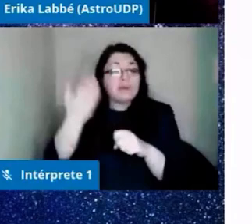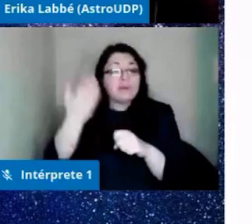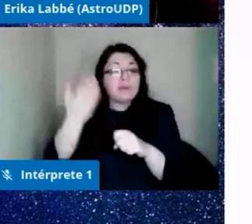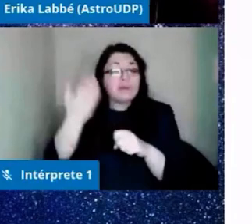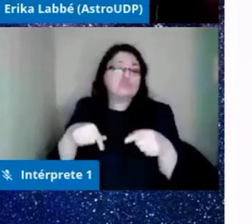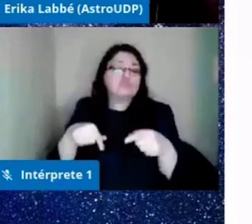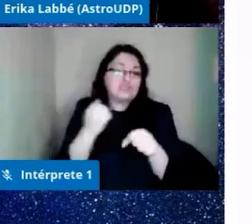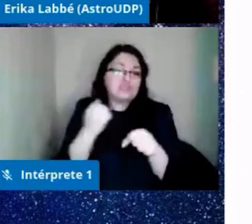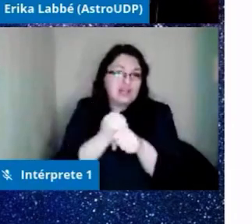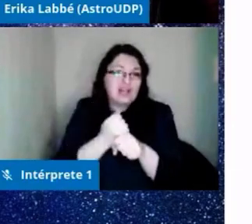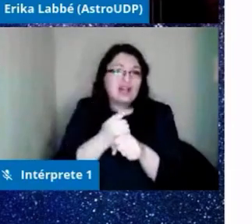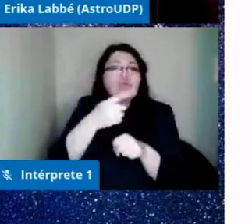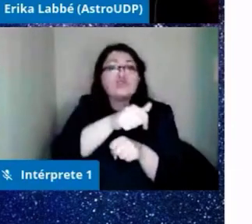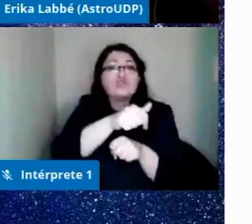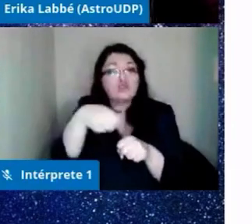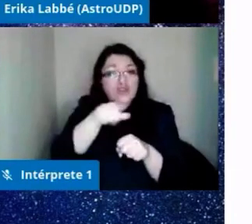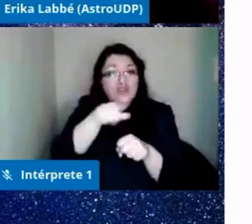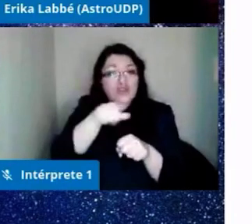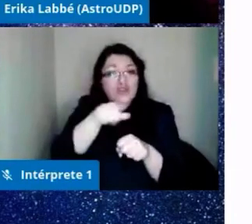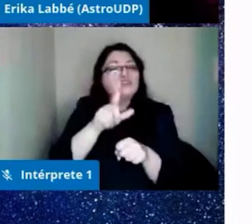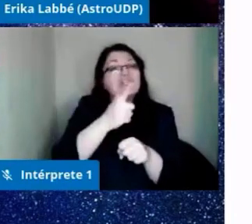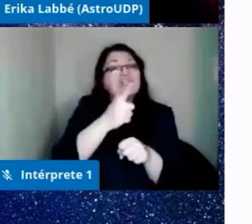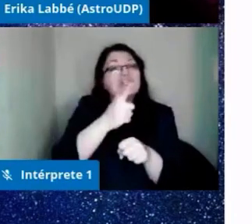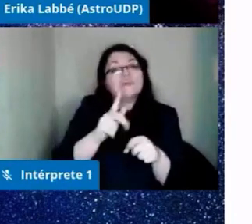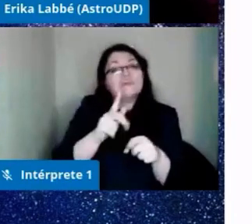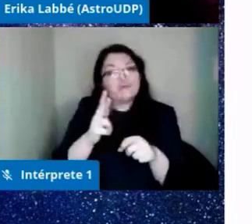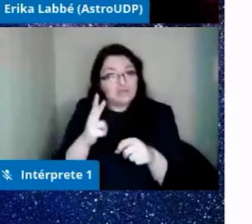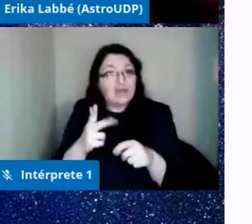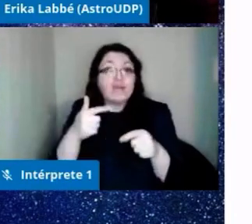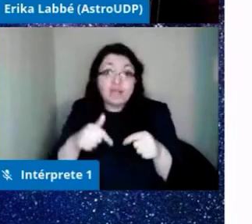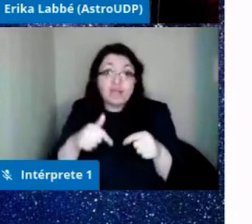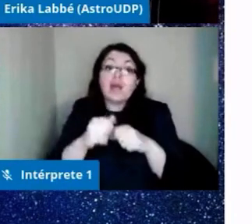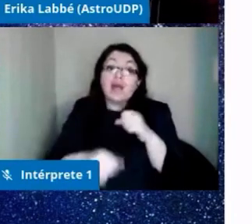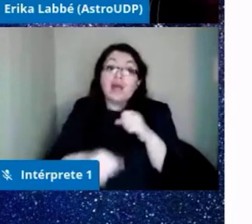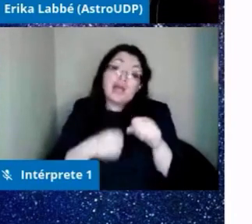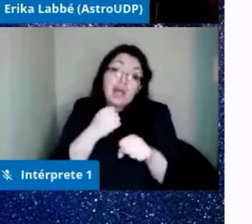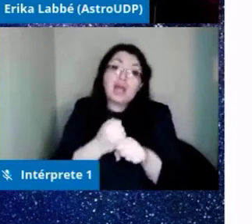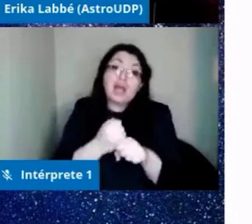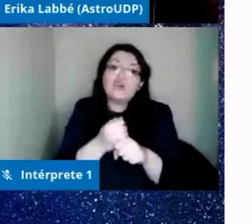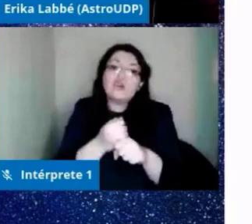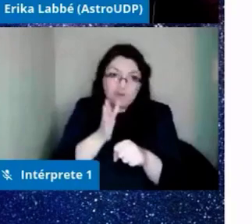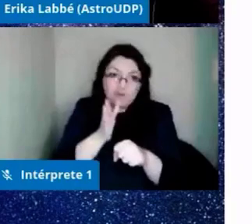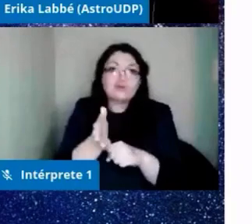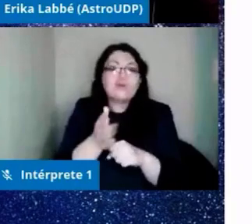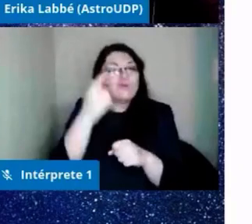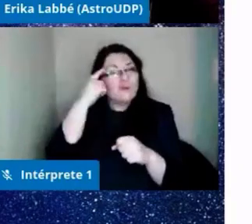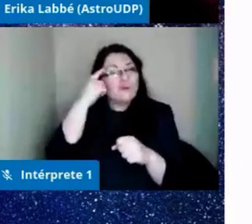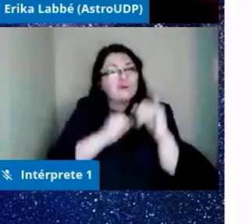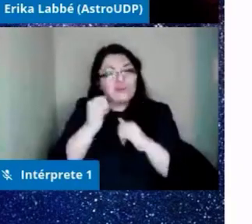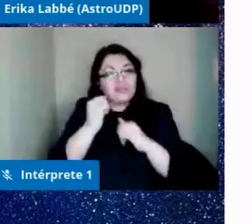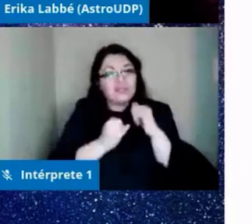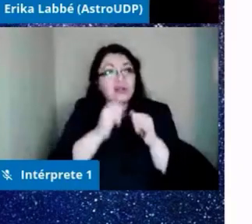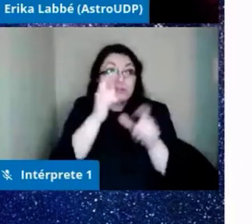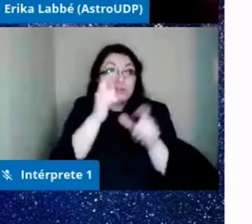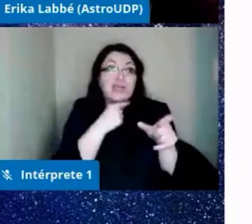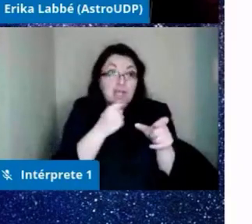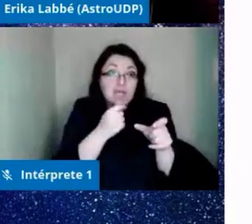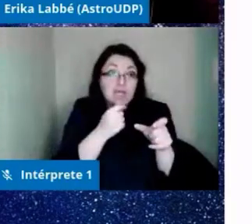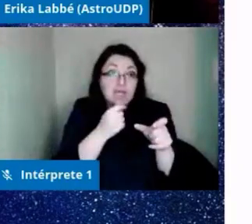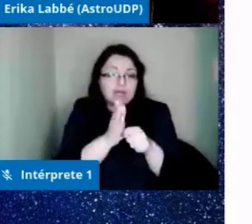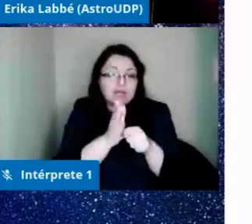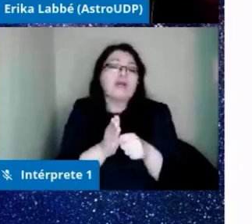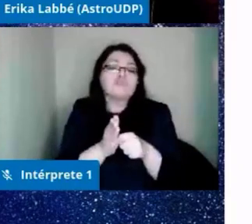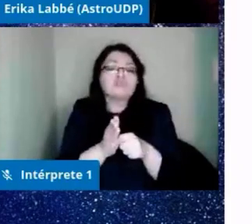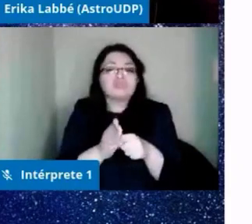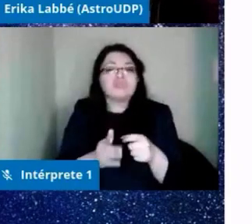7º y 8º del club, y este año seguimos en una versión virtual con los que quieren seguir. Así que ha sido súper entretenido,